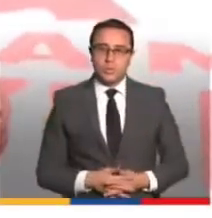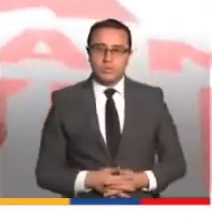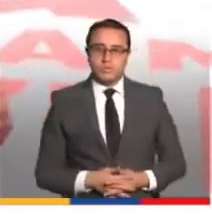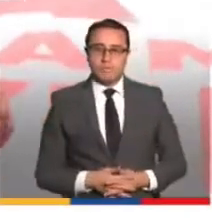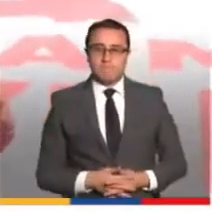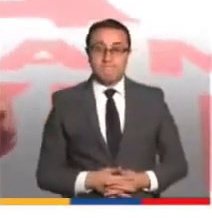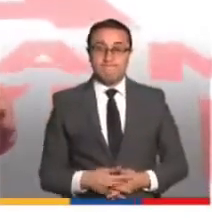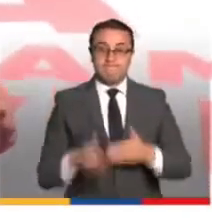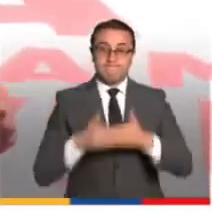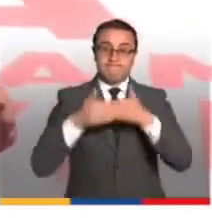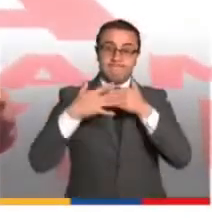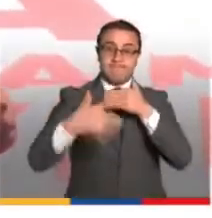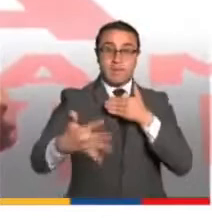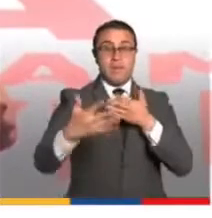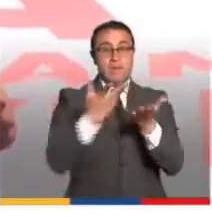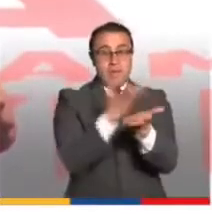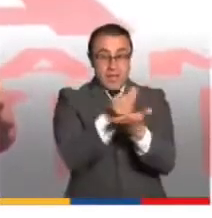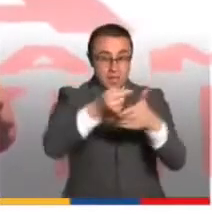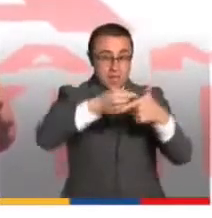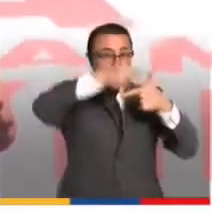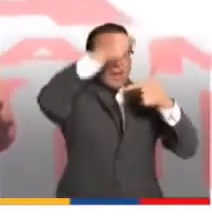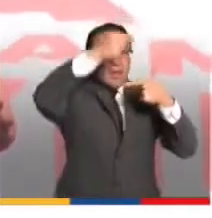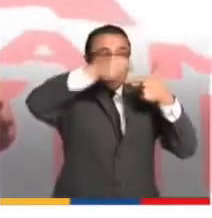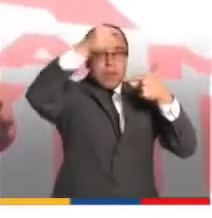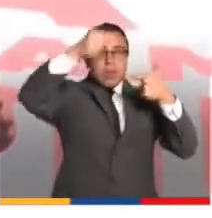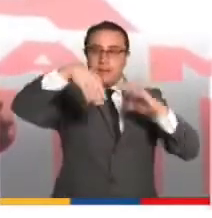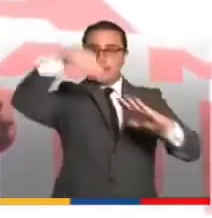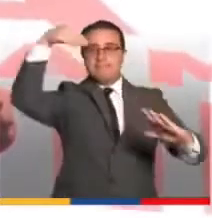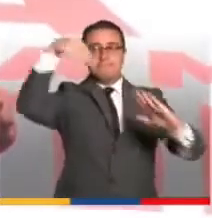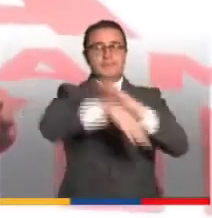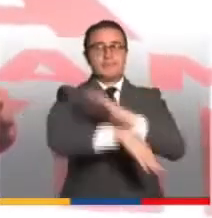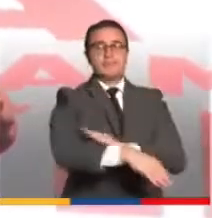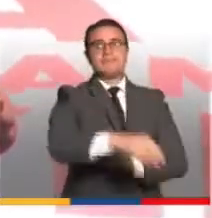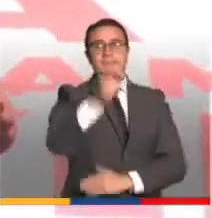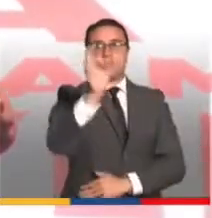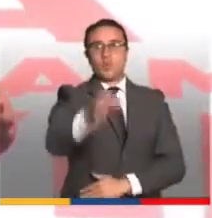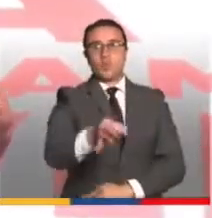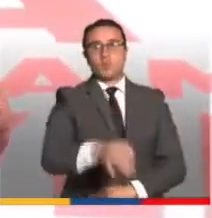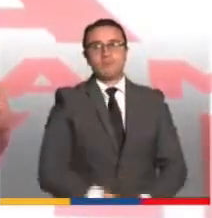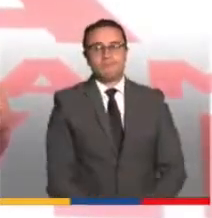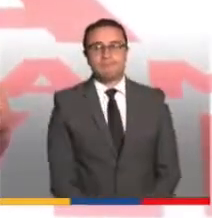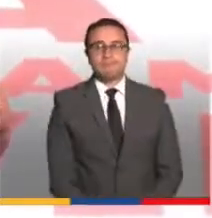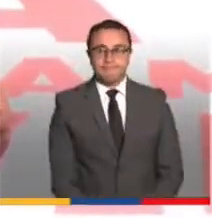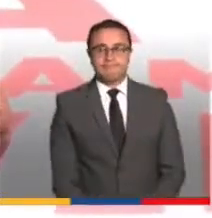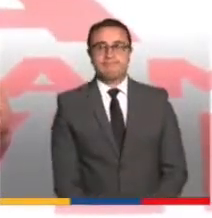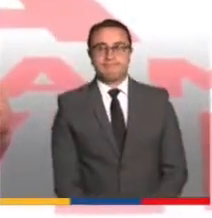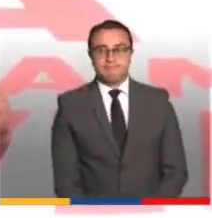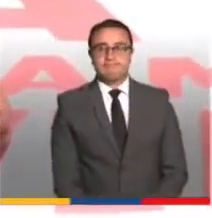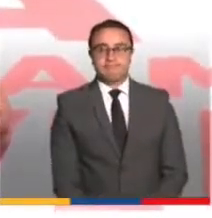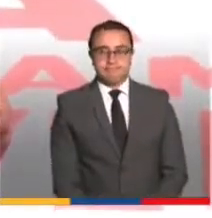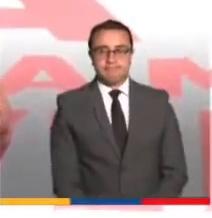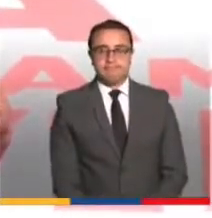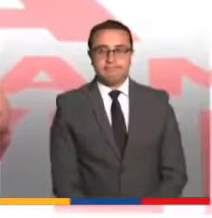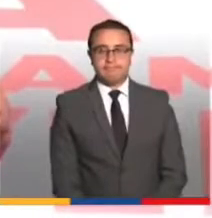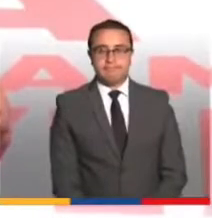viene una crisis económica, indudable. Los Estados Unidos